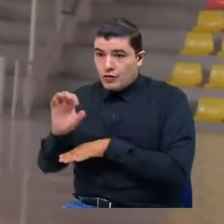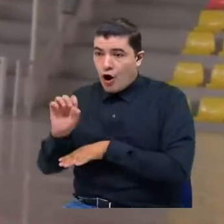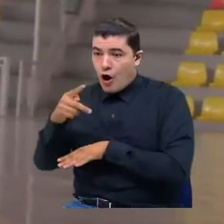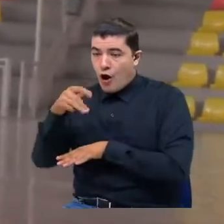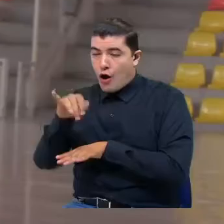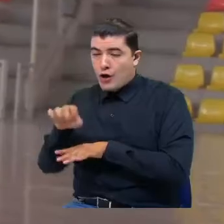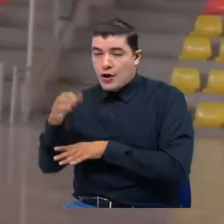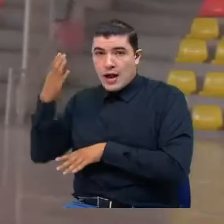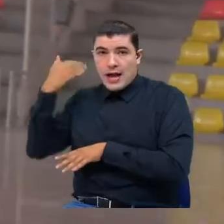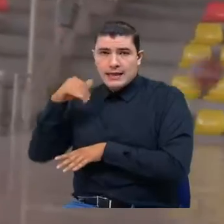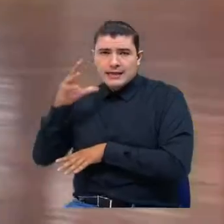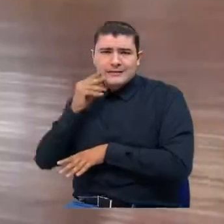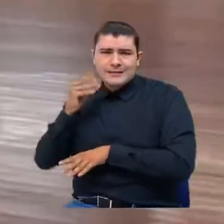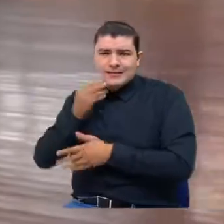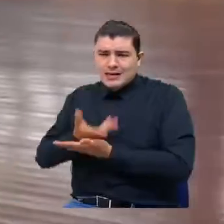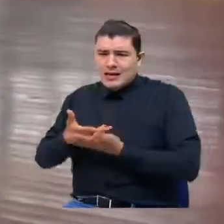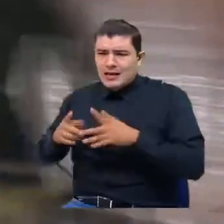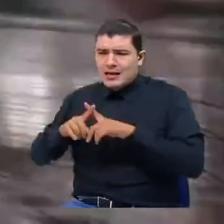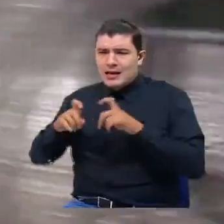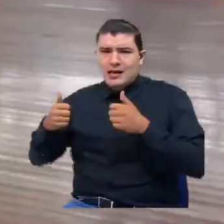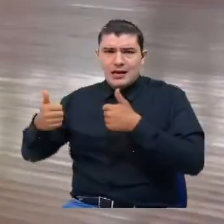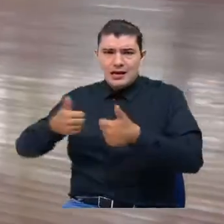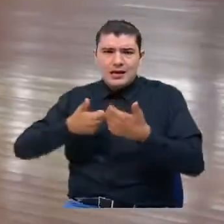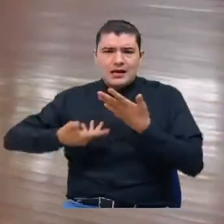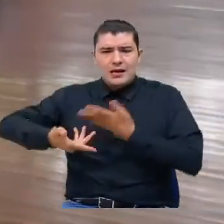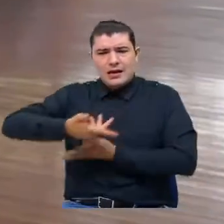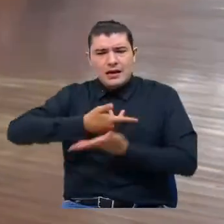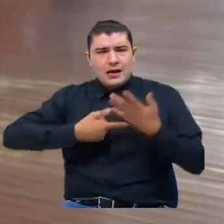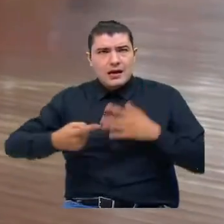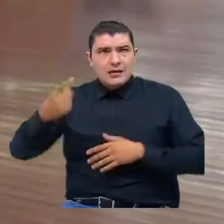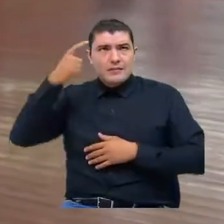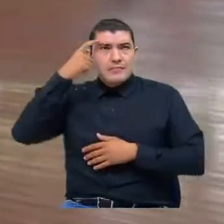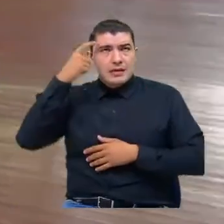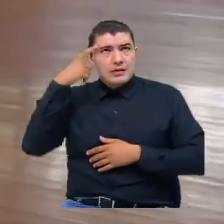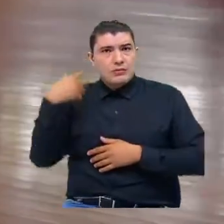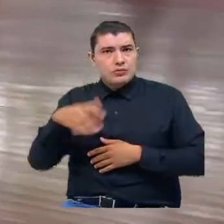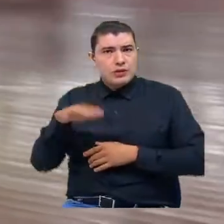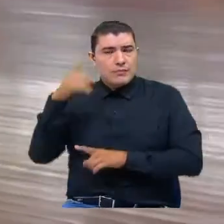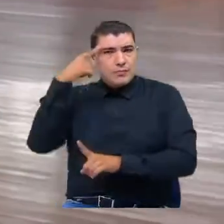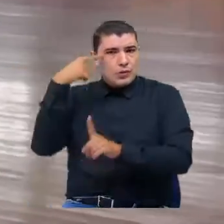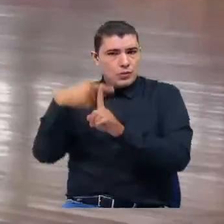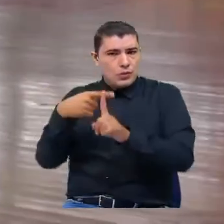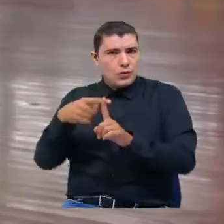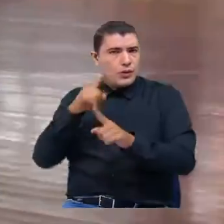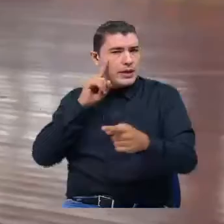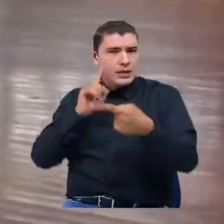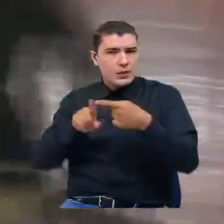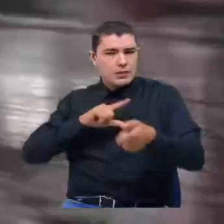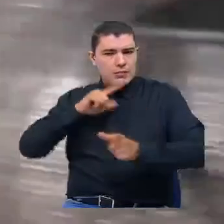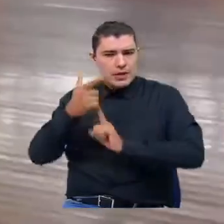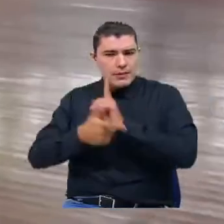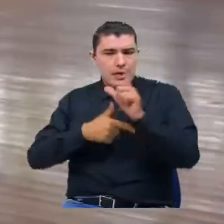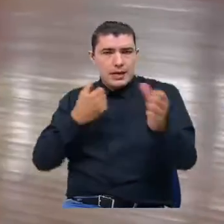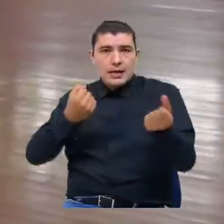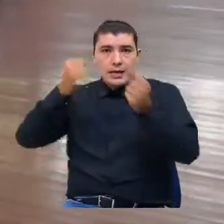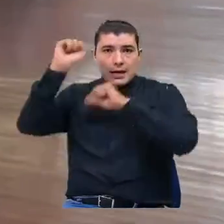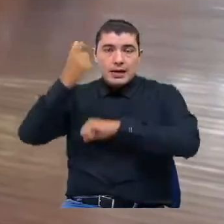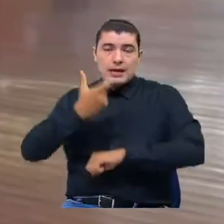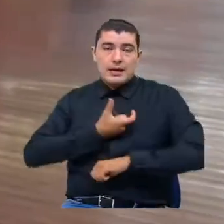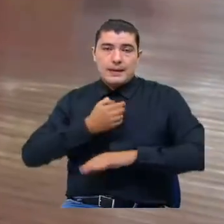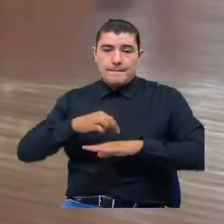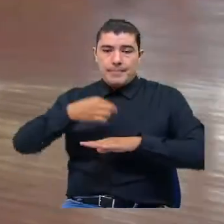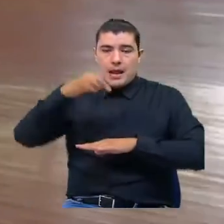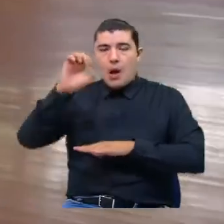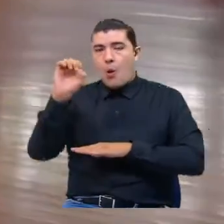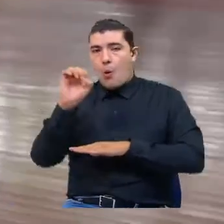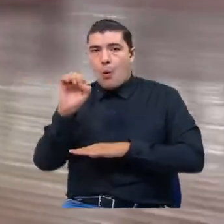quedó muchas experiencias, muchas cosas, y creeremos que vamos a dar lo posible para llegar a la final, traer la medalla de plata o la de oro.